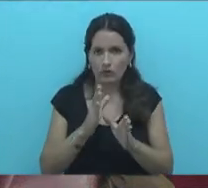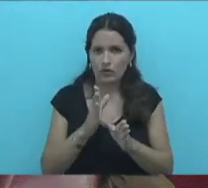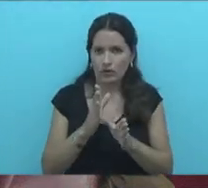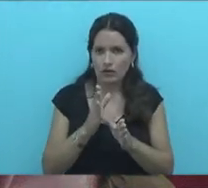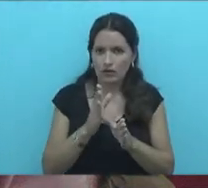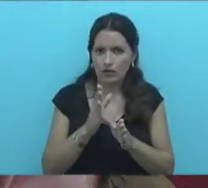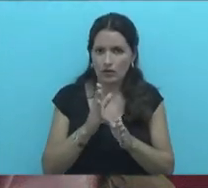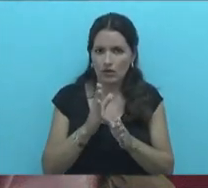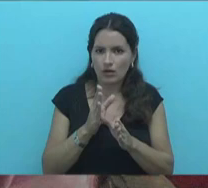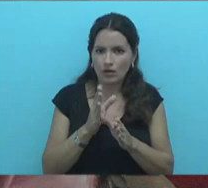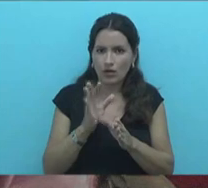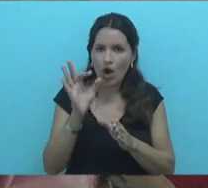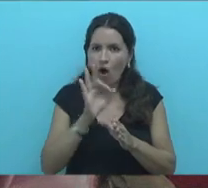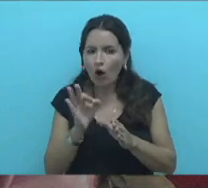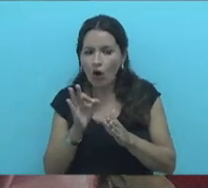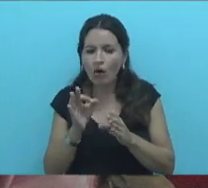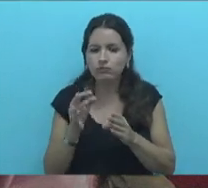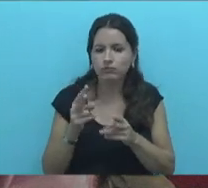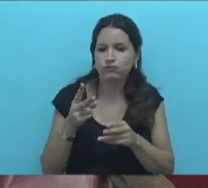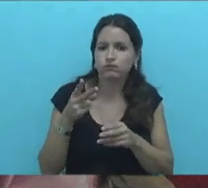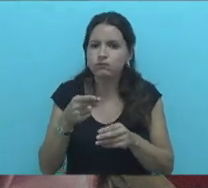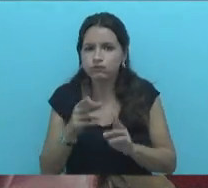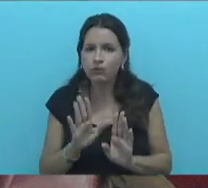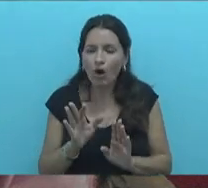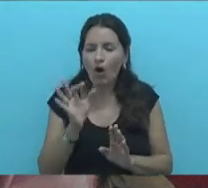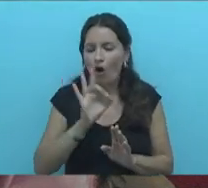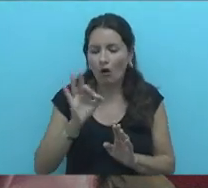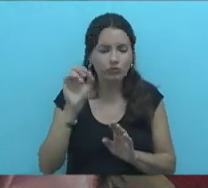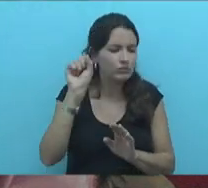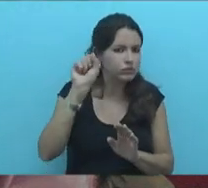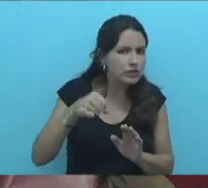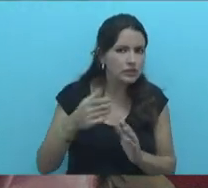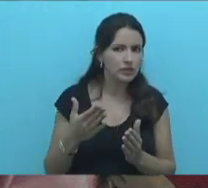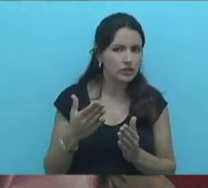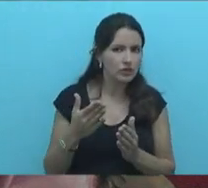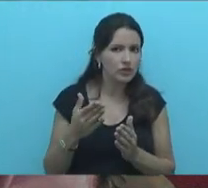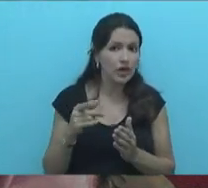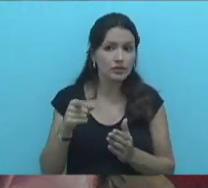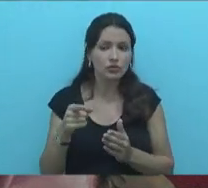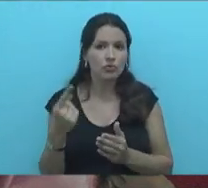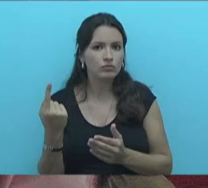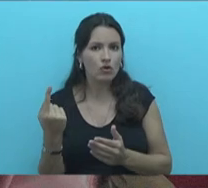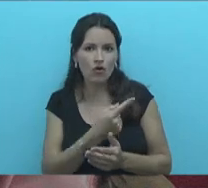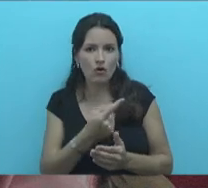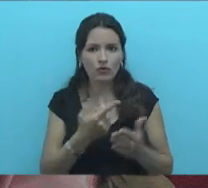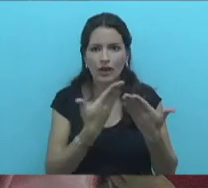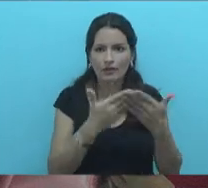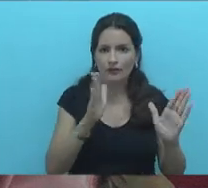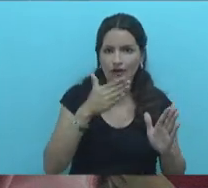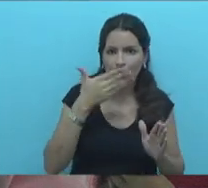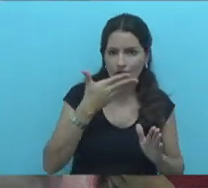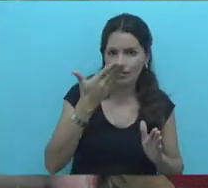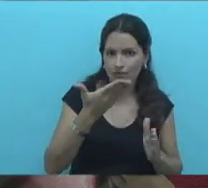cuando se la dice en parte o se la niega totalmente, se está violando la libertad de